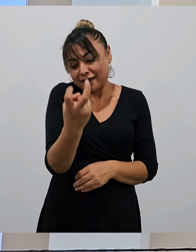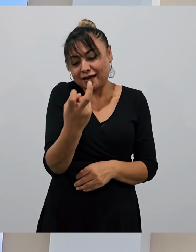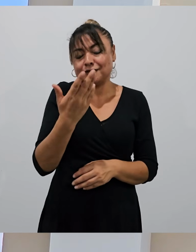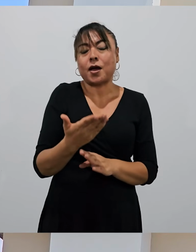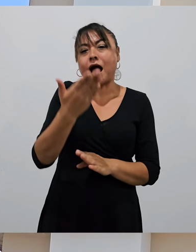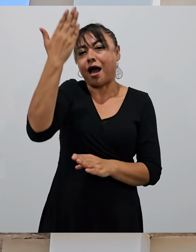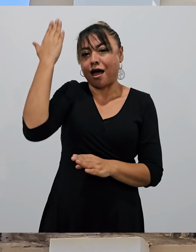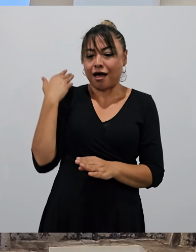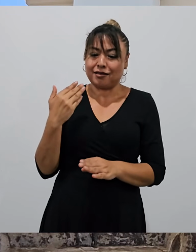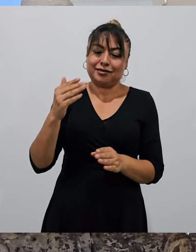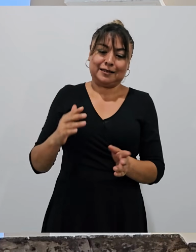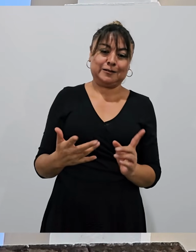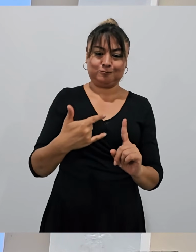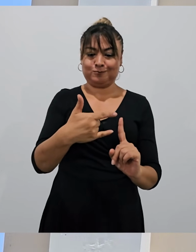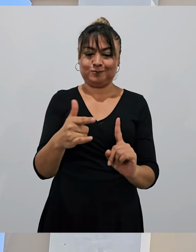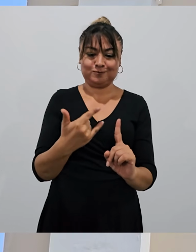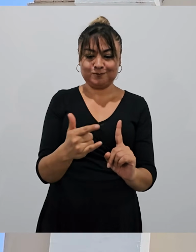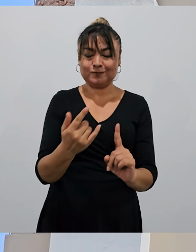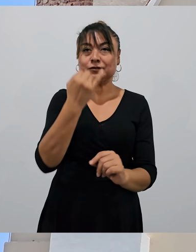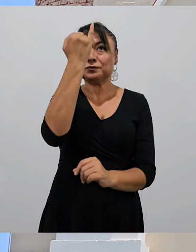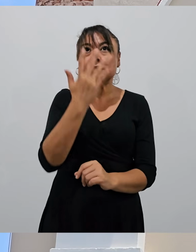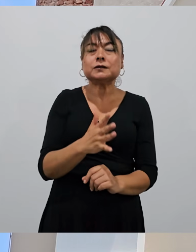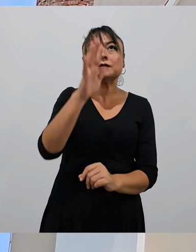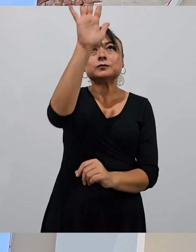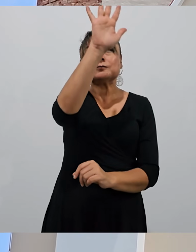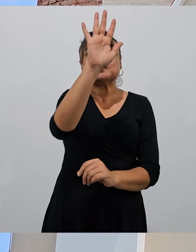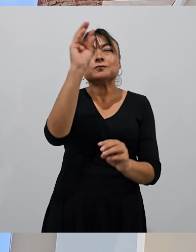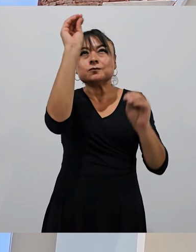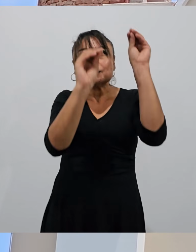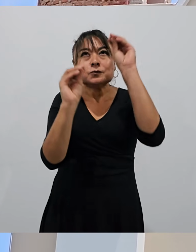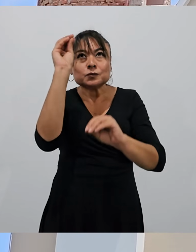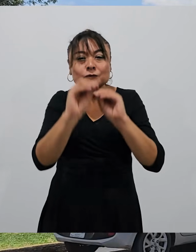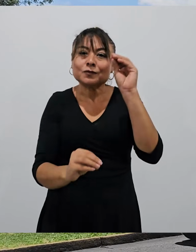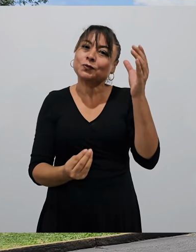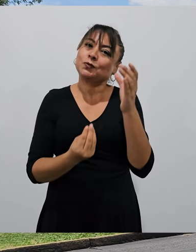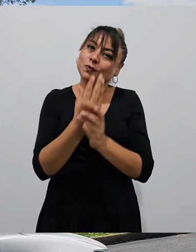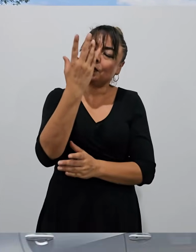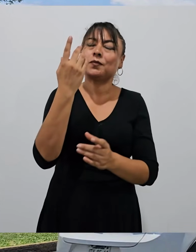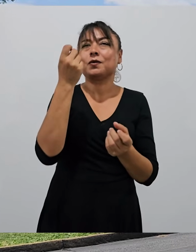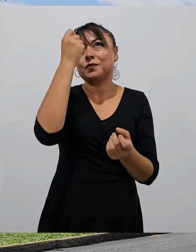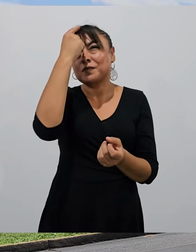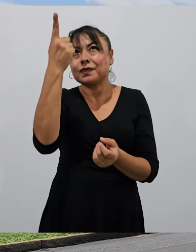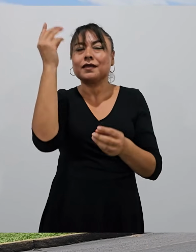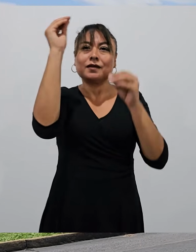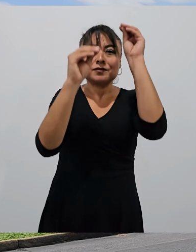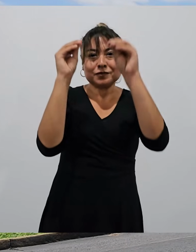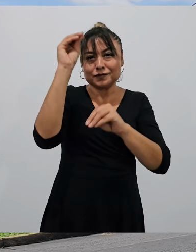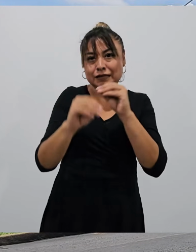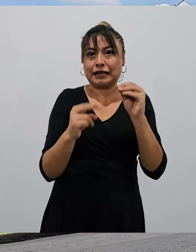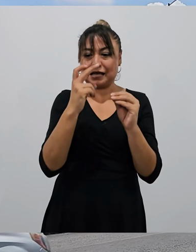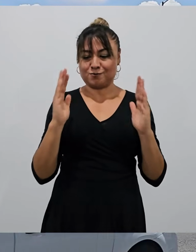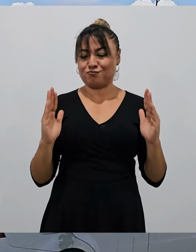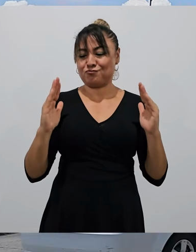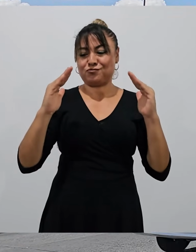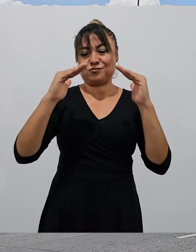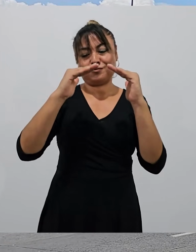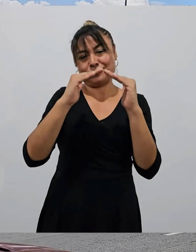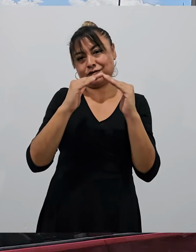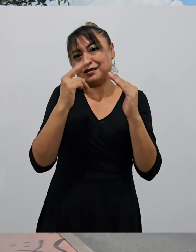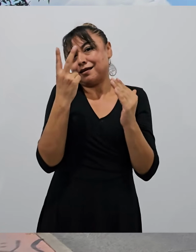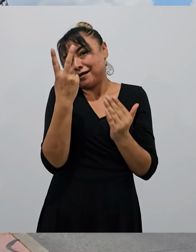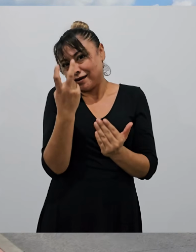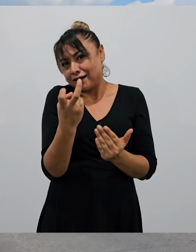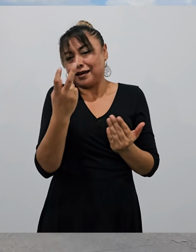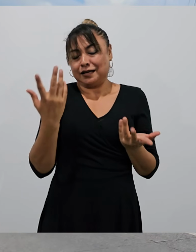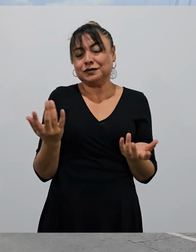fue colocado tiempo después, y esta misma fachada remata en forma de arco ojival. Puede decirse que tanto las fachadas oriente como la sur fueron